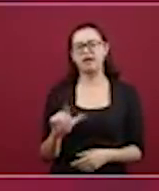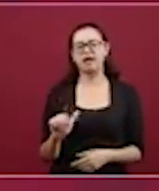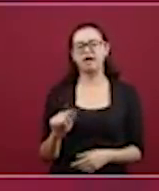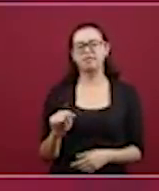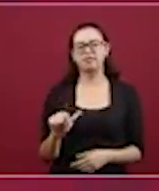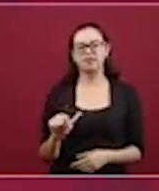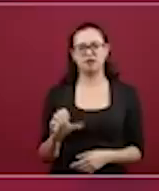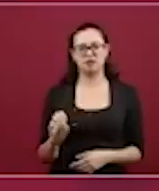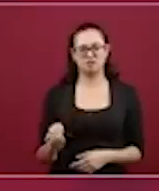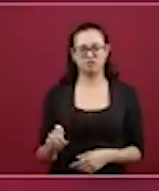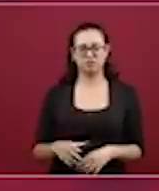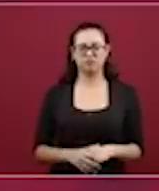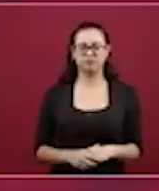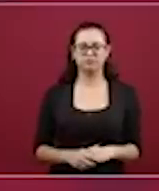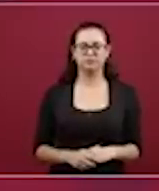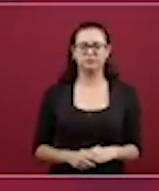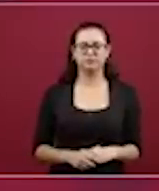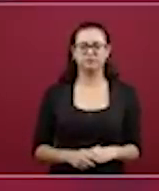vamos a